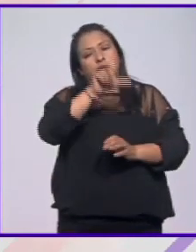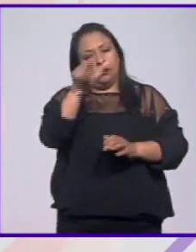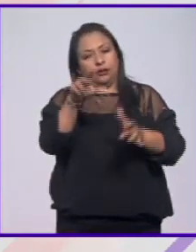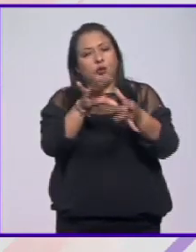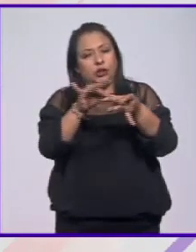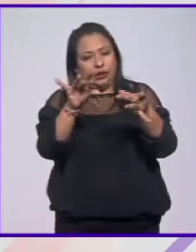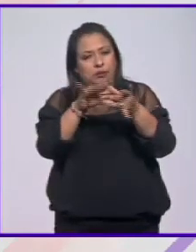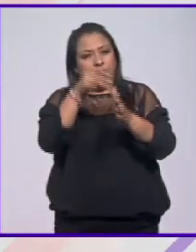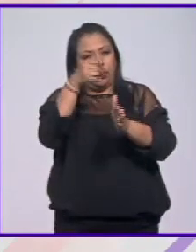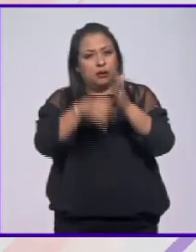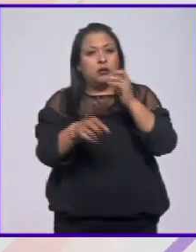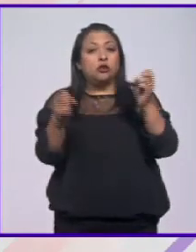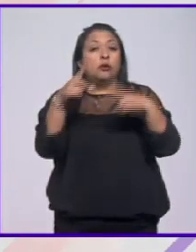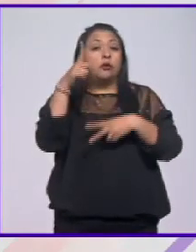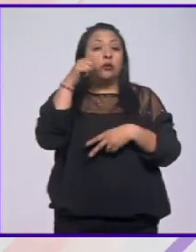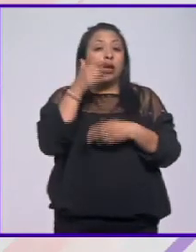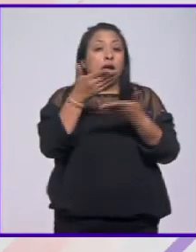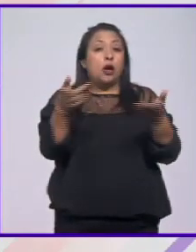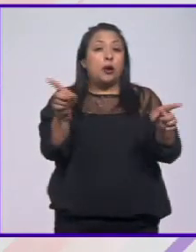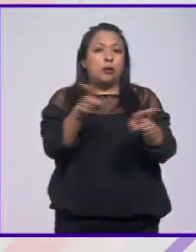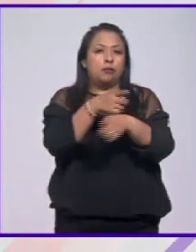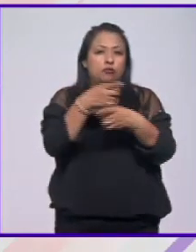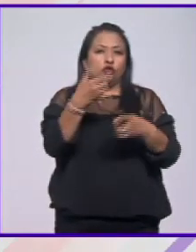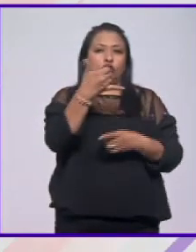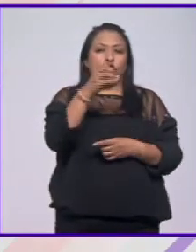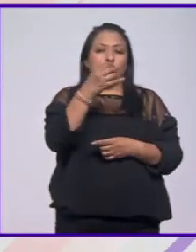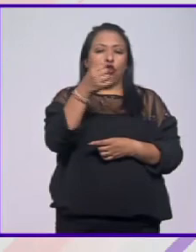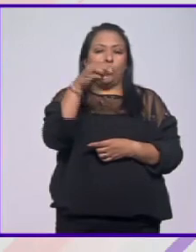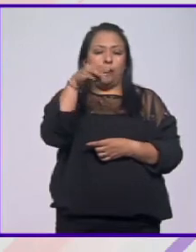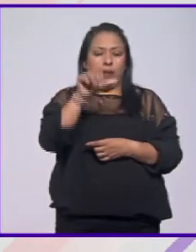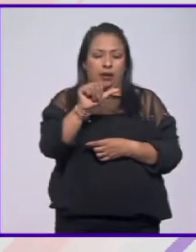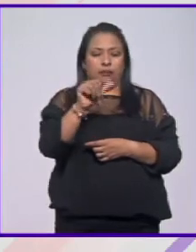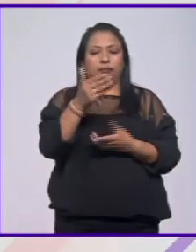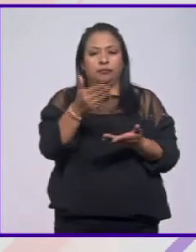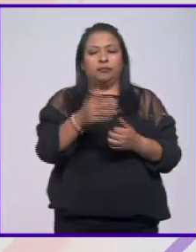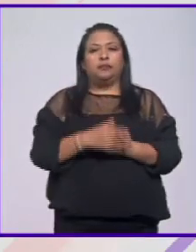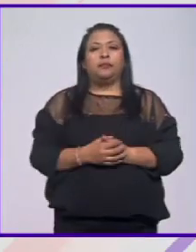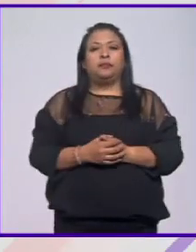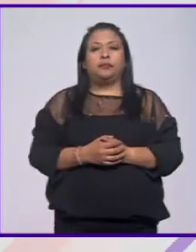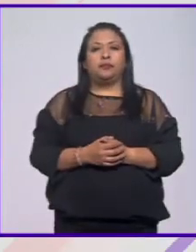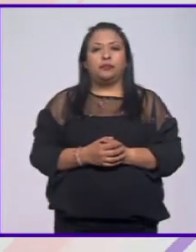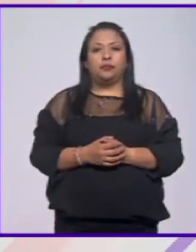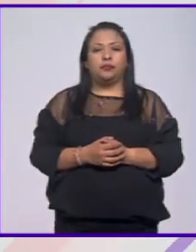esto en algún momento. Hasta mañana y los dejamos con más de lo que sucede ahí en la Plaza de la Excelente República. Noche.